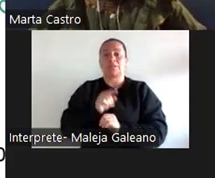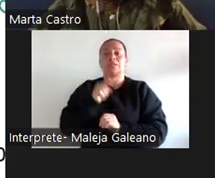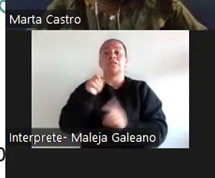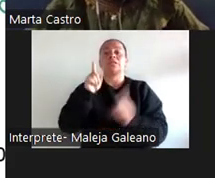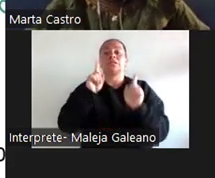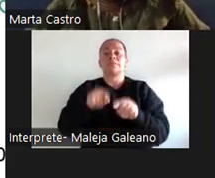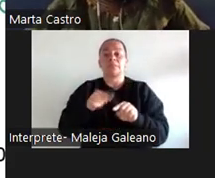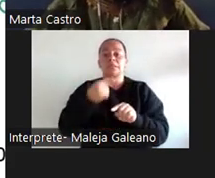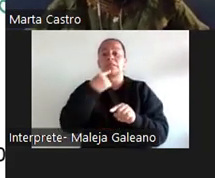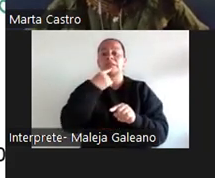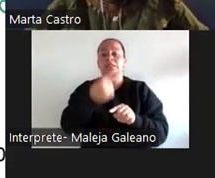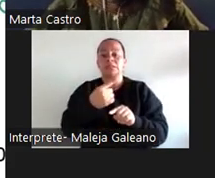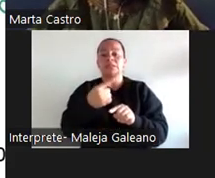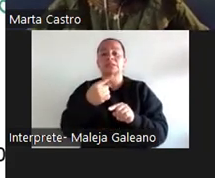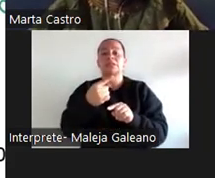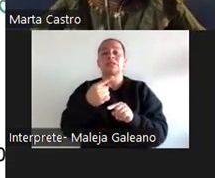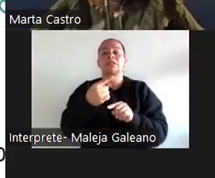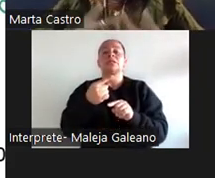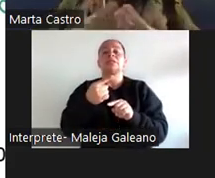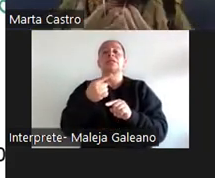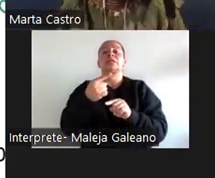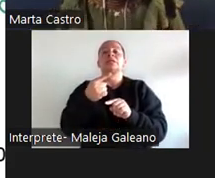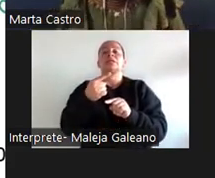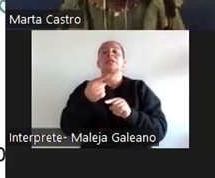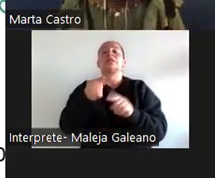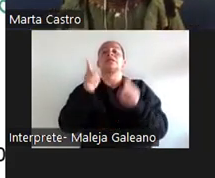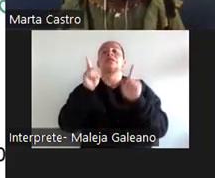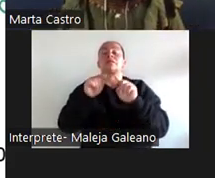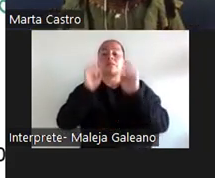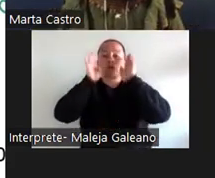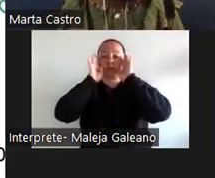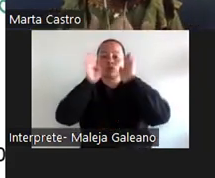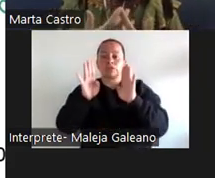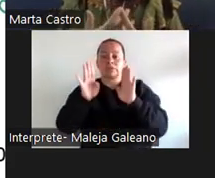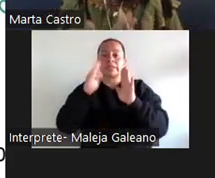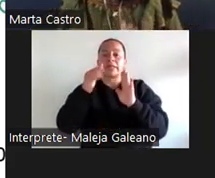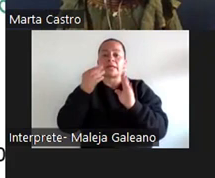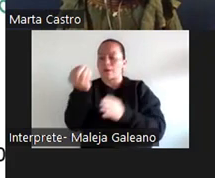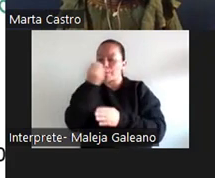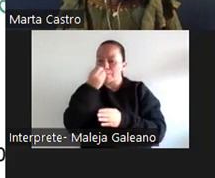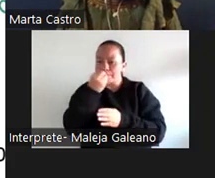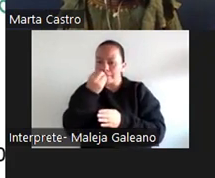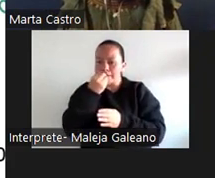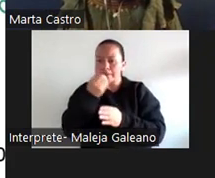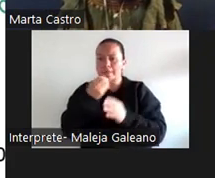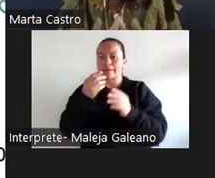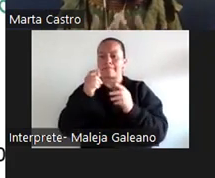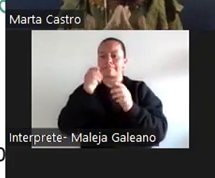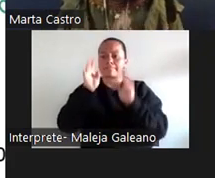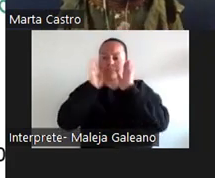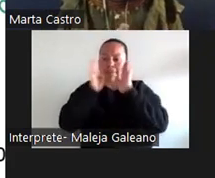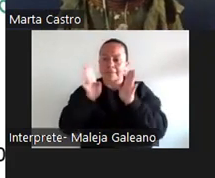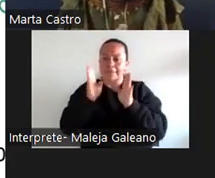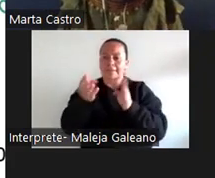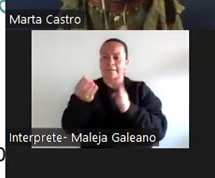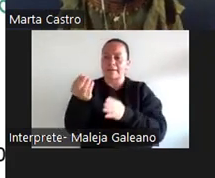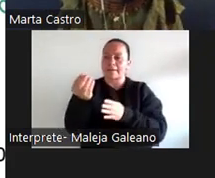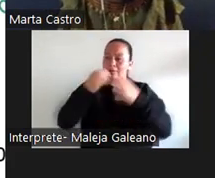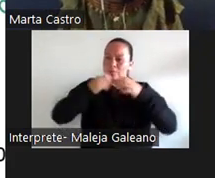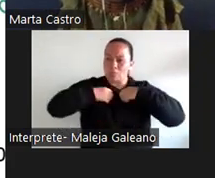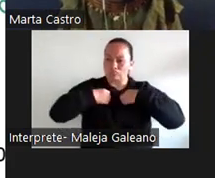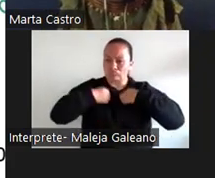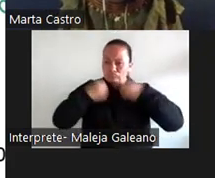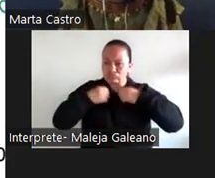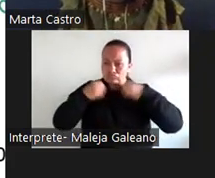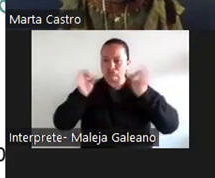ejemplo que implica eh estar pendientes de la Alimentación pendientes del vestuario generar bienestar